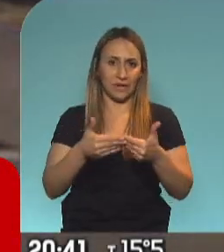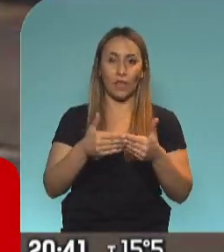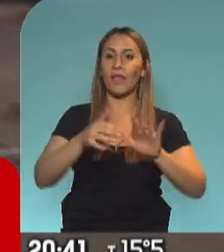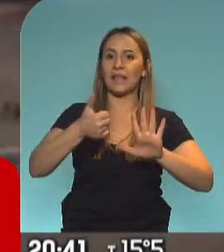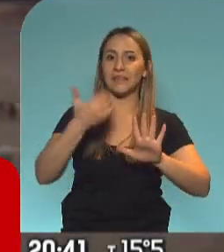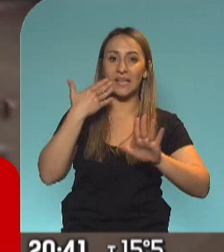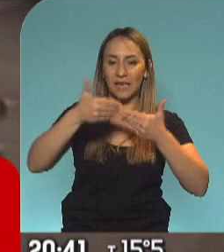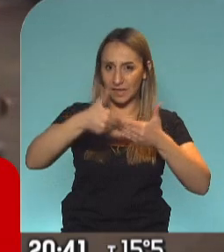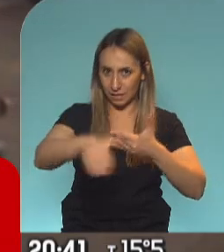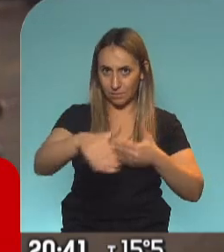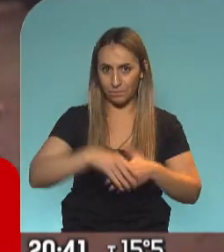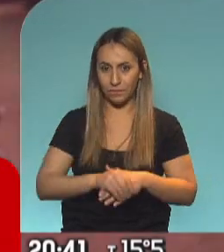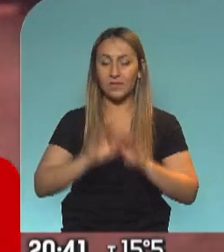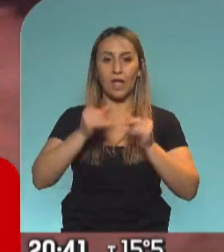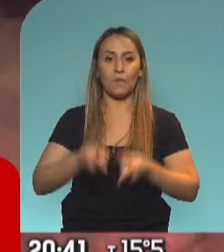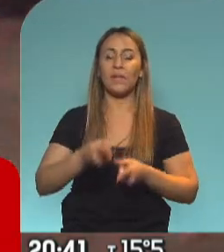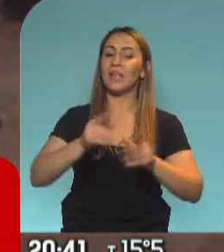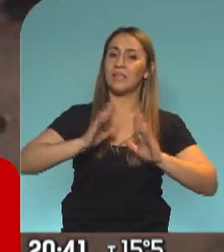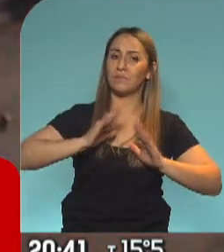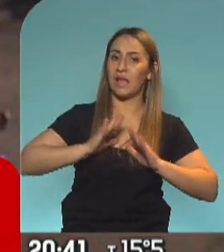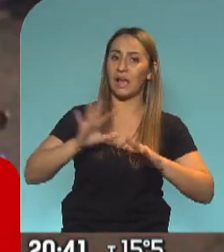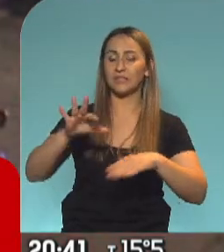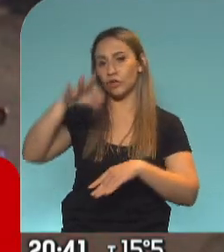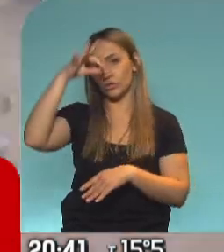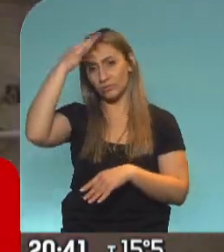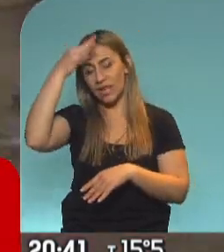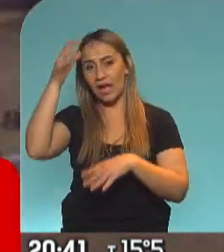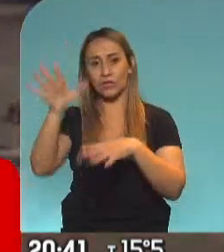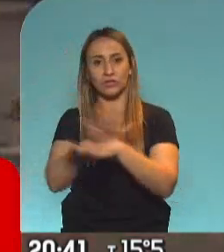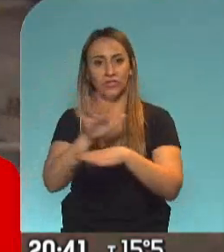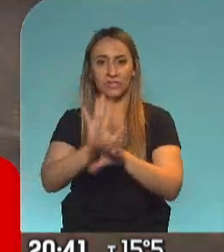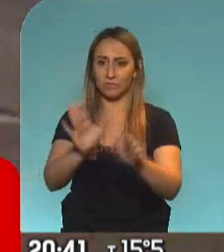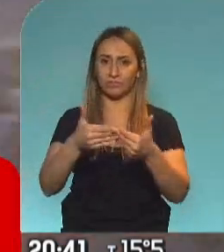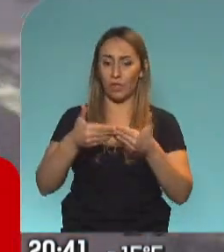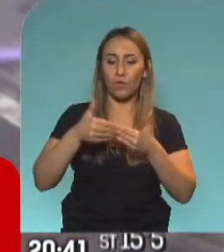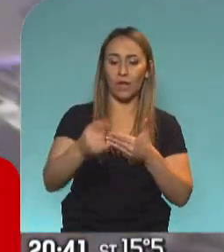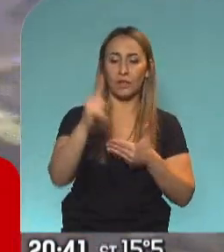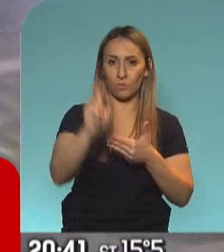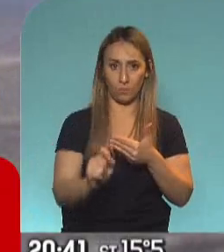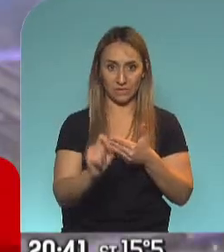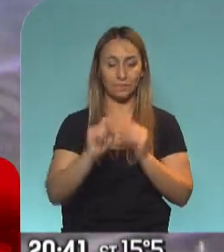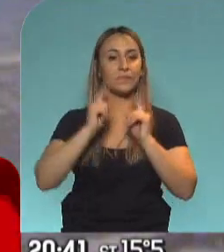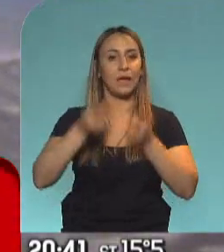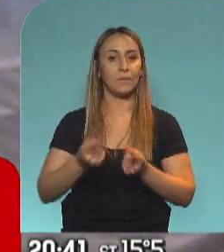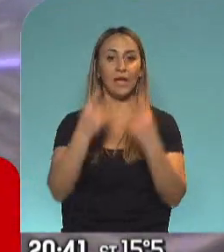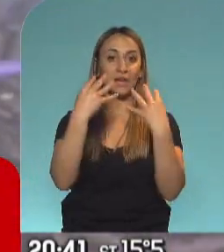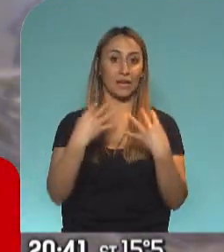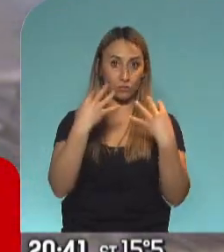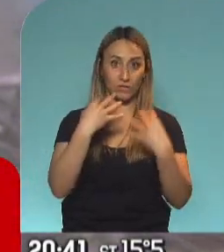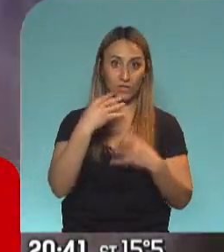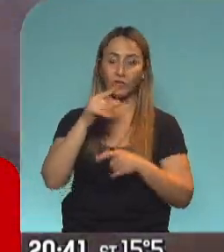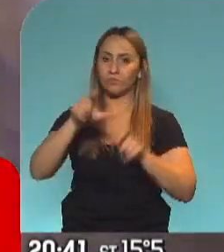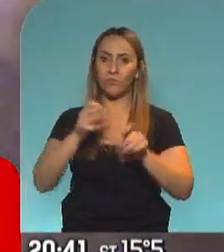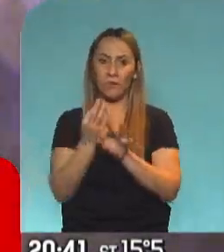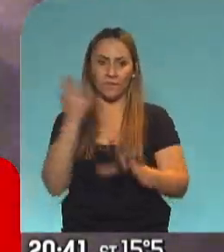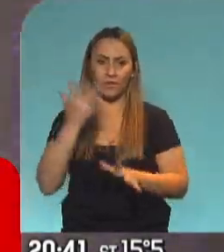de teatros, cines y gimnasios durante un mes. Por otra parte, en el Reino Unido, expertos aseguran